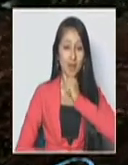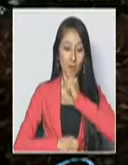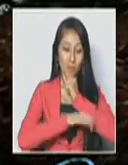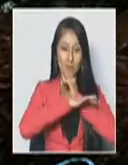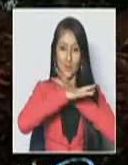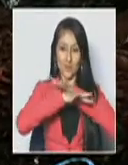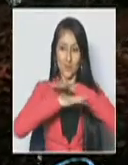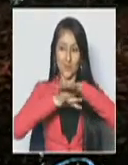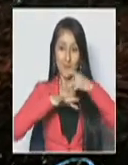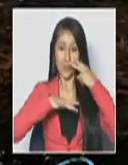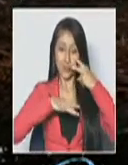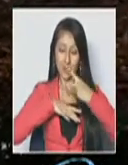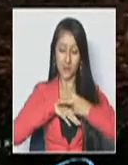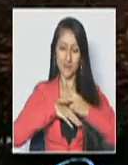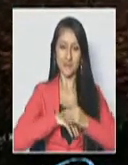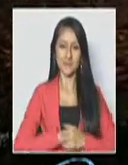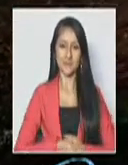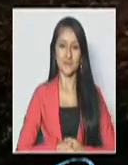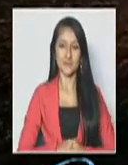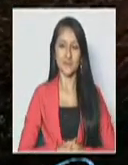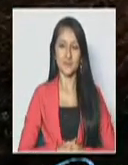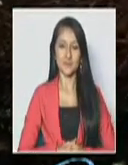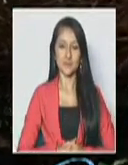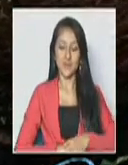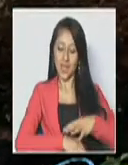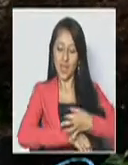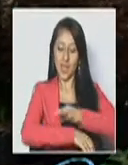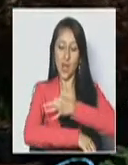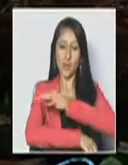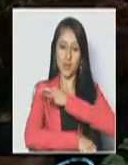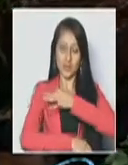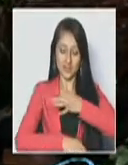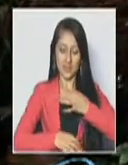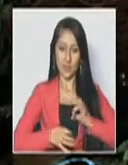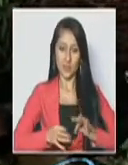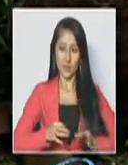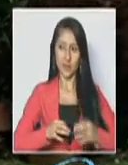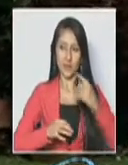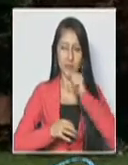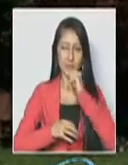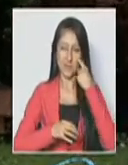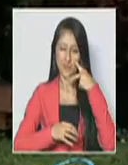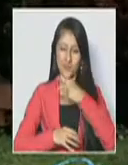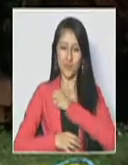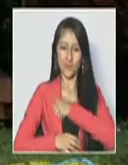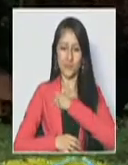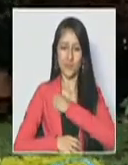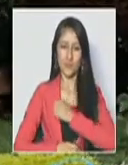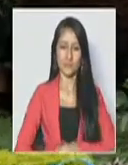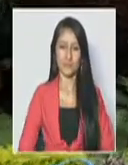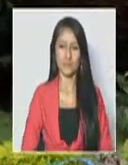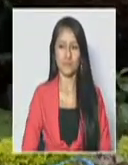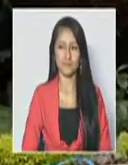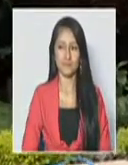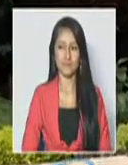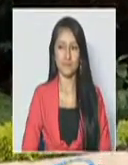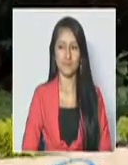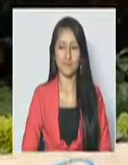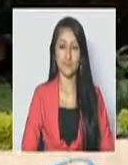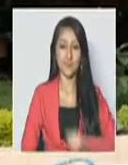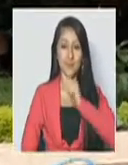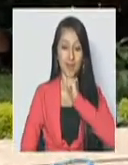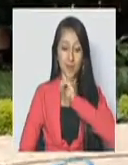que ustedes ven en el piso son las células y las tabletas como tal que son las células y